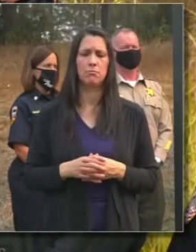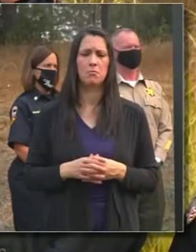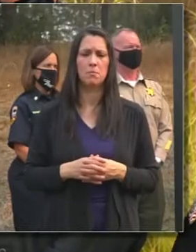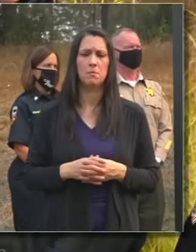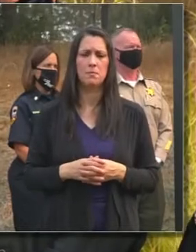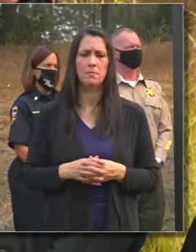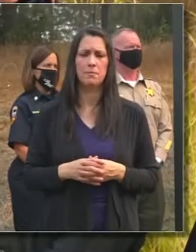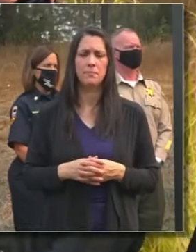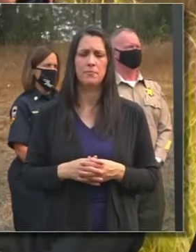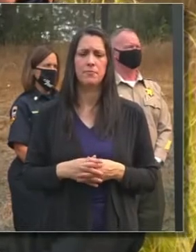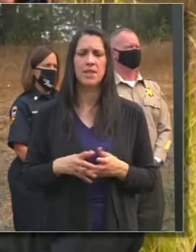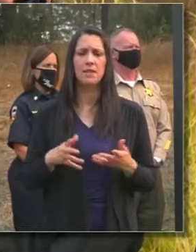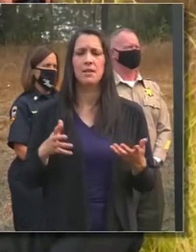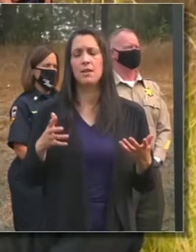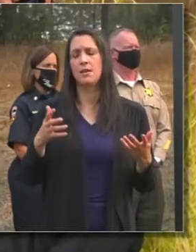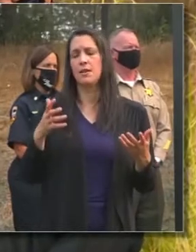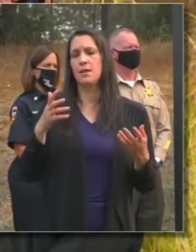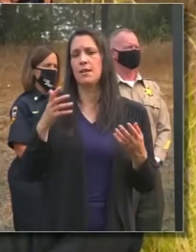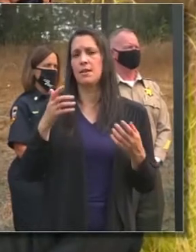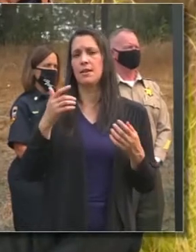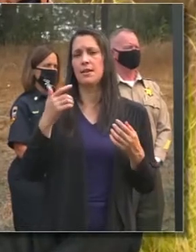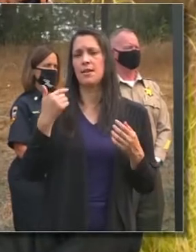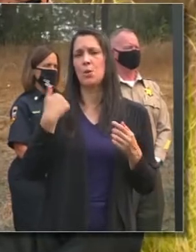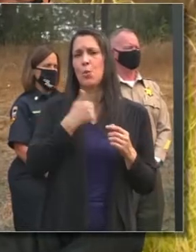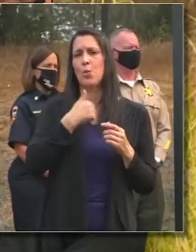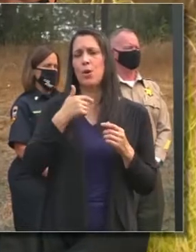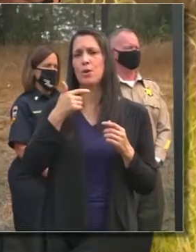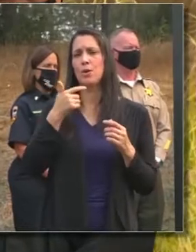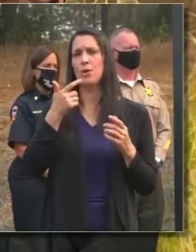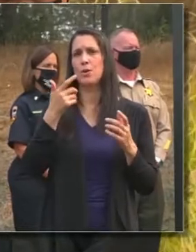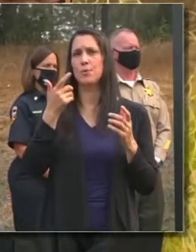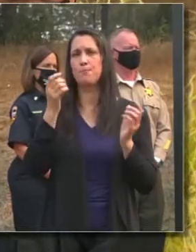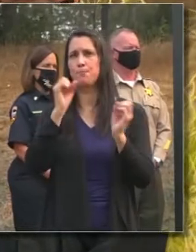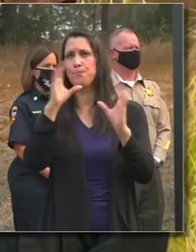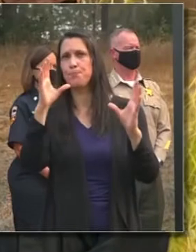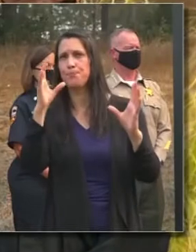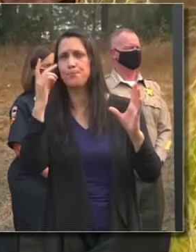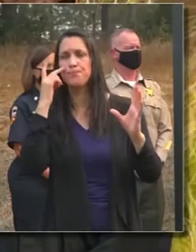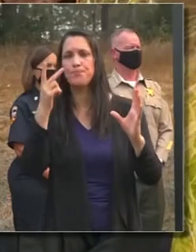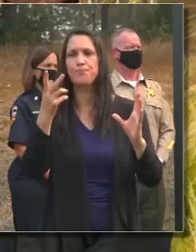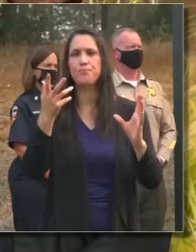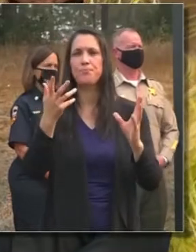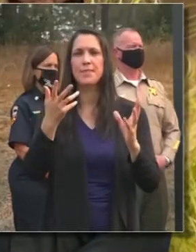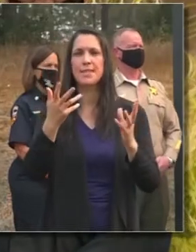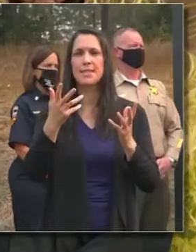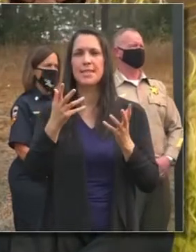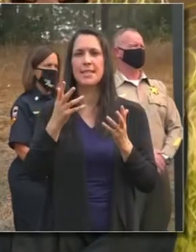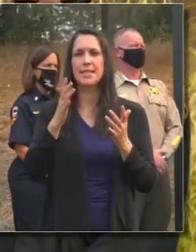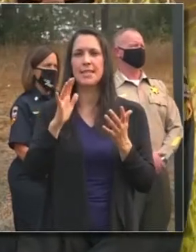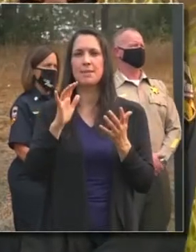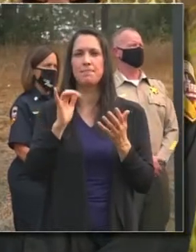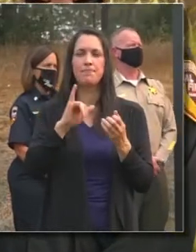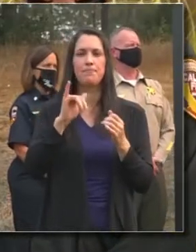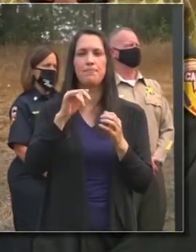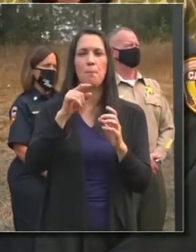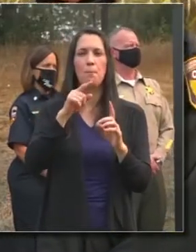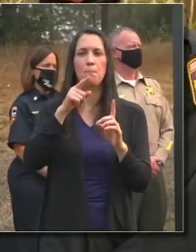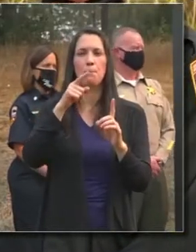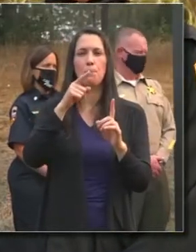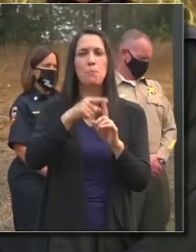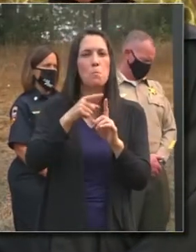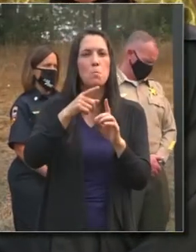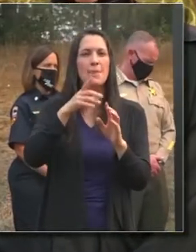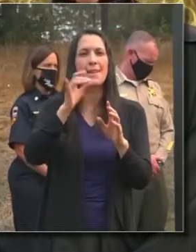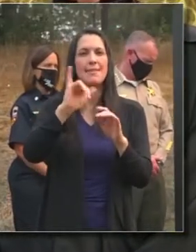lo que estamos viendo ahora que es un punto en el tiempo en la historia en que es muy parecido a un